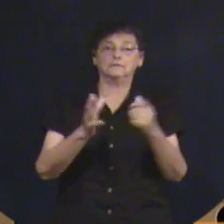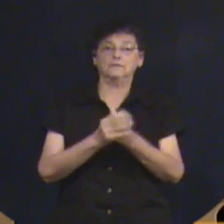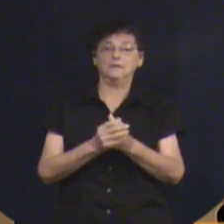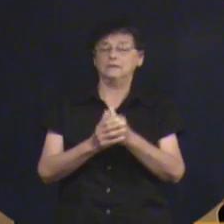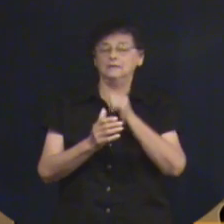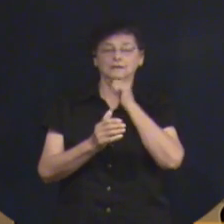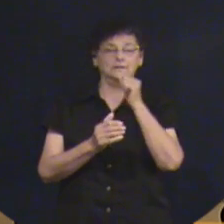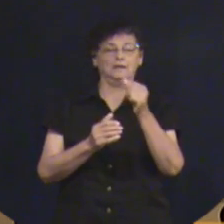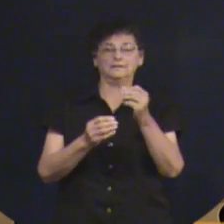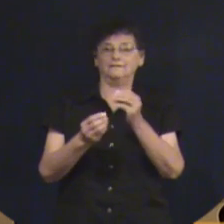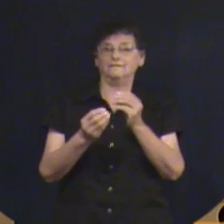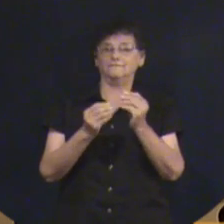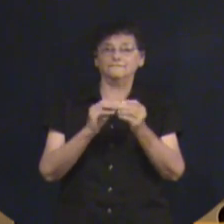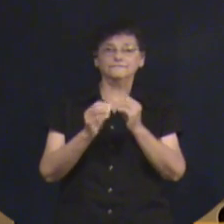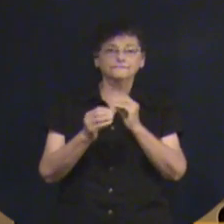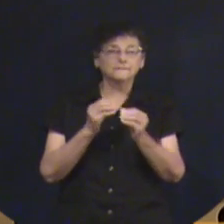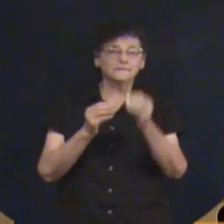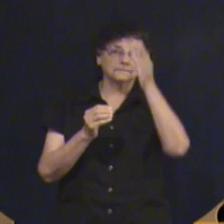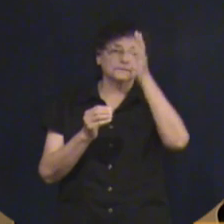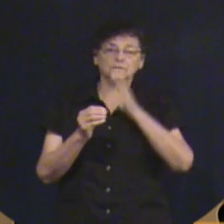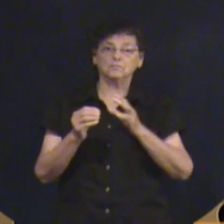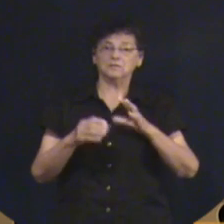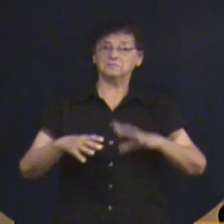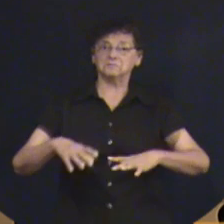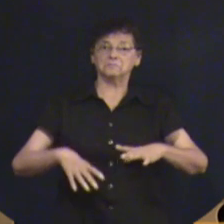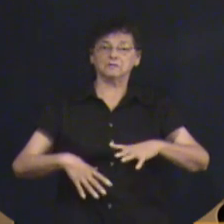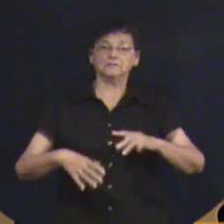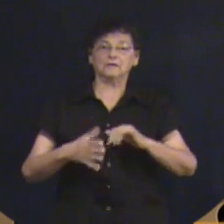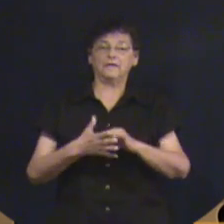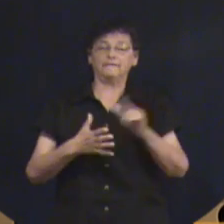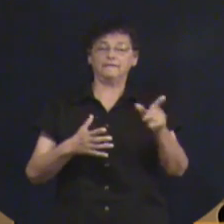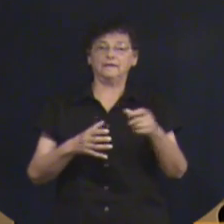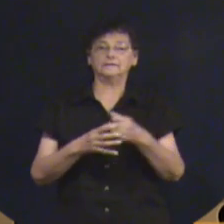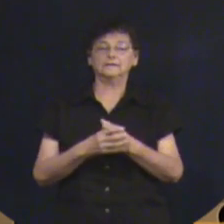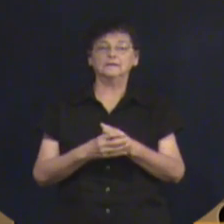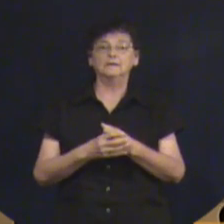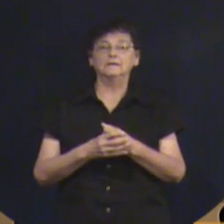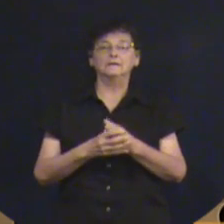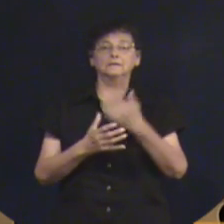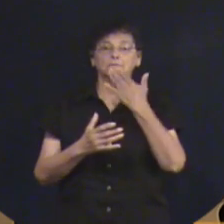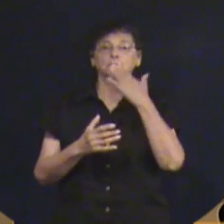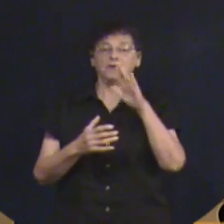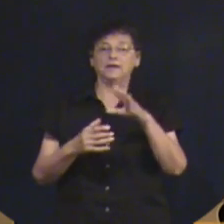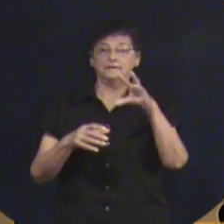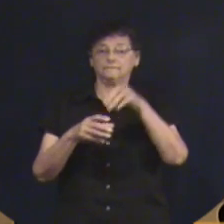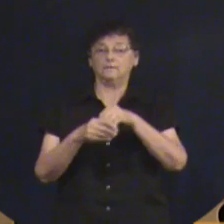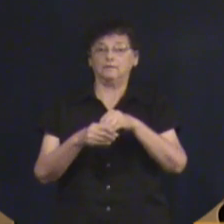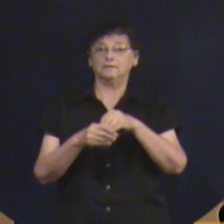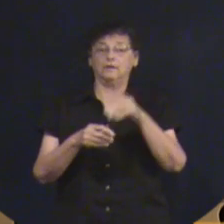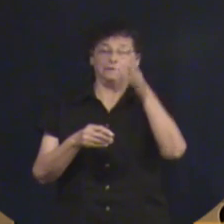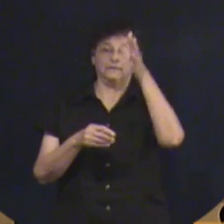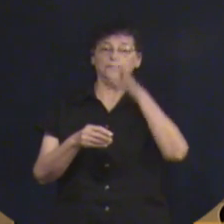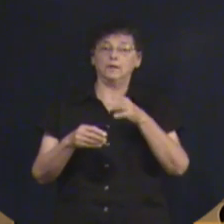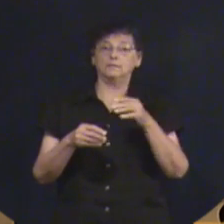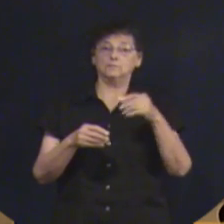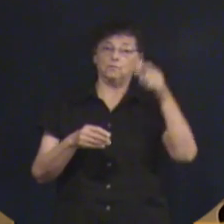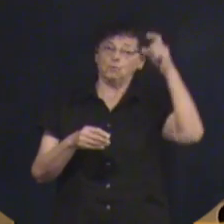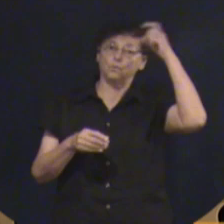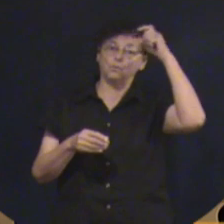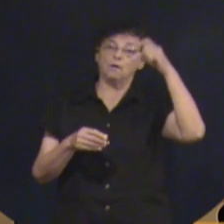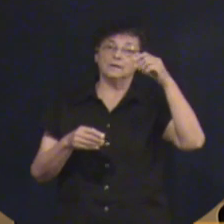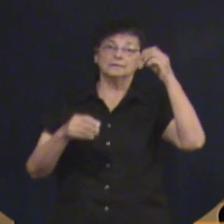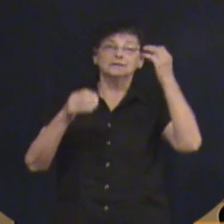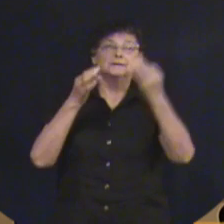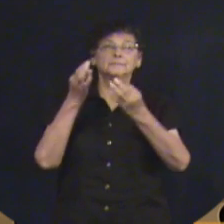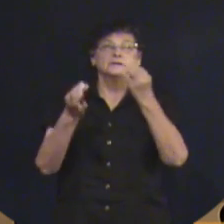No hay remedio para el hombre orgulloso, porque ya está arraigado en la maldad. El hombre prudente medita en